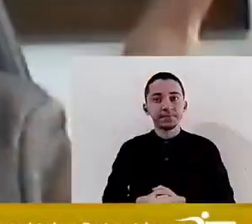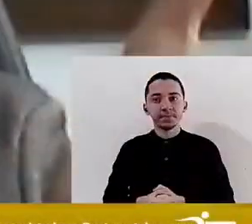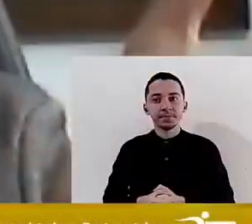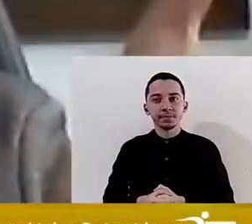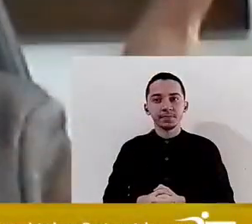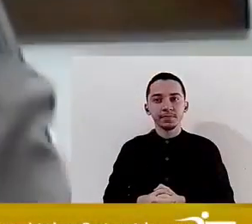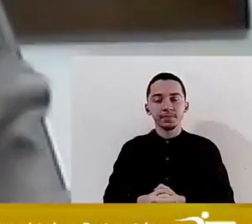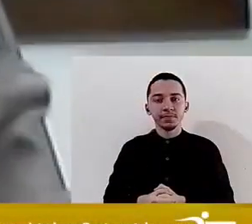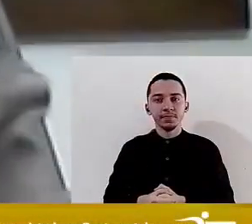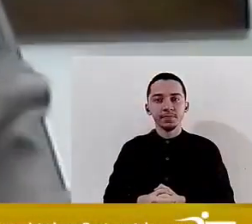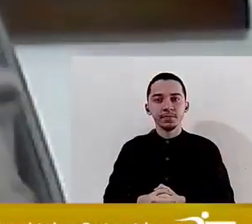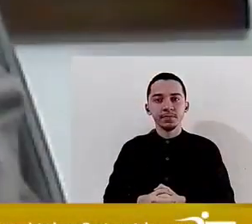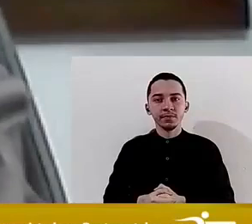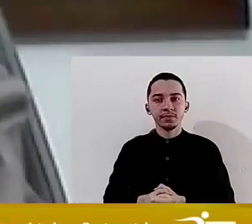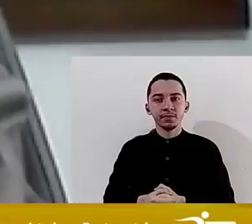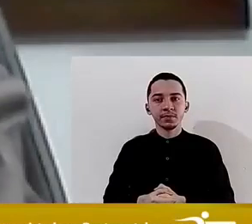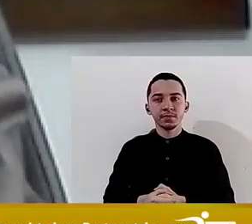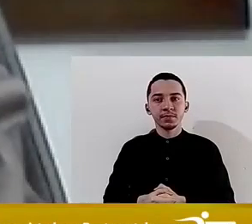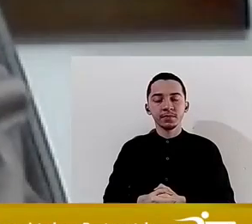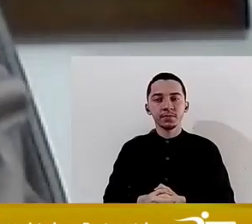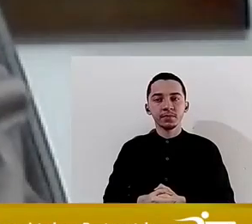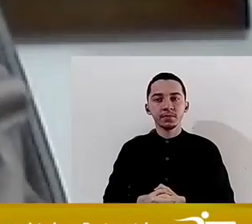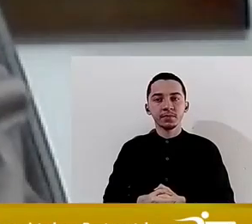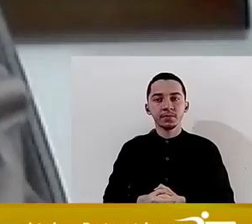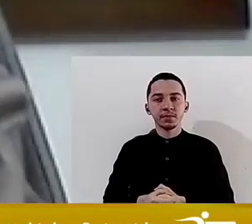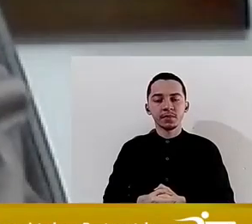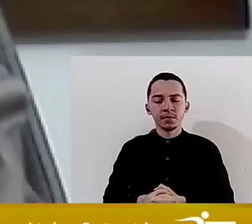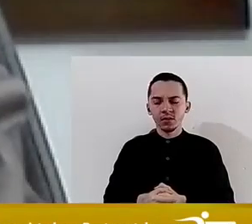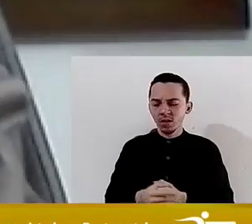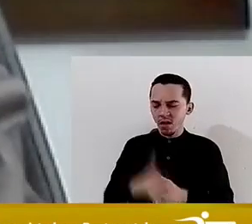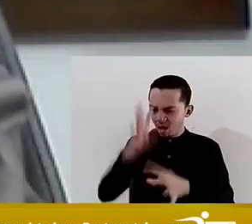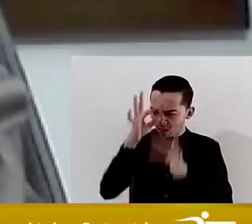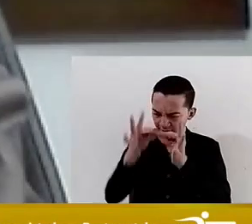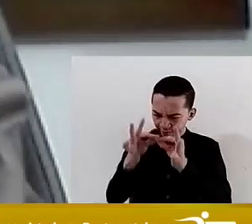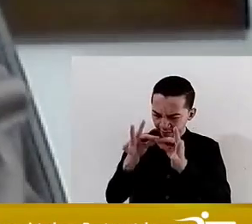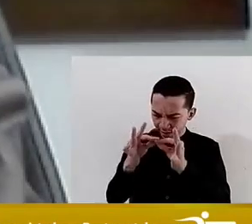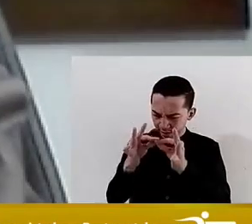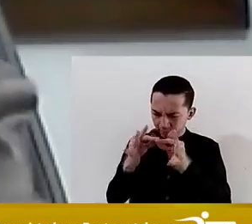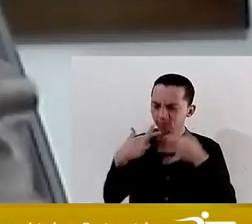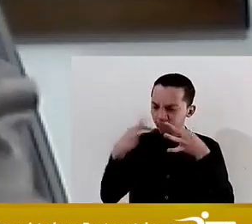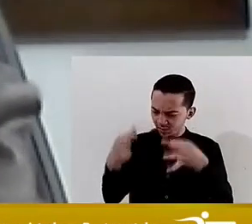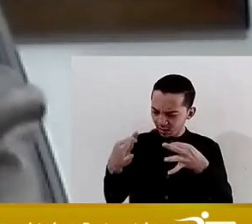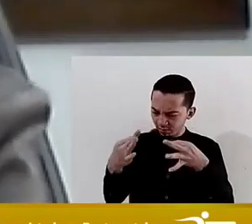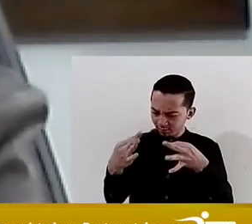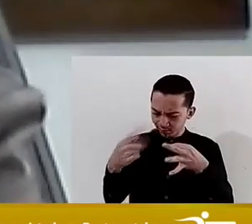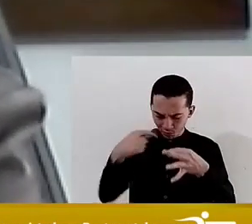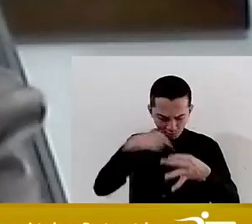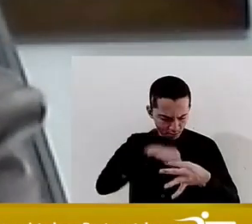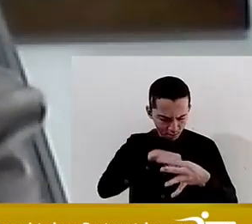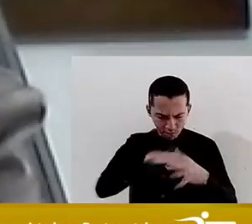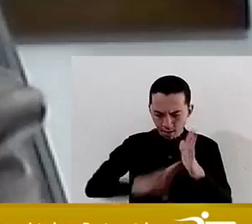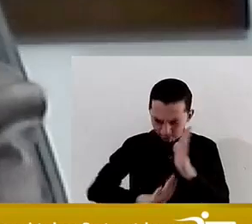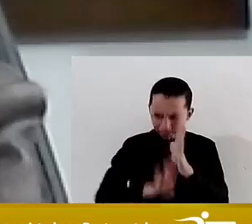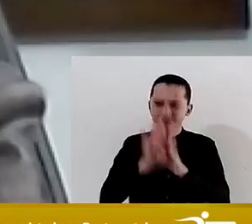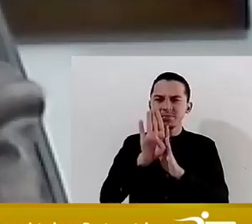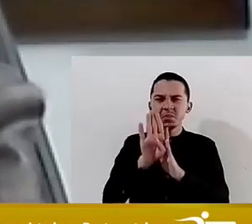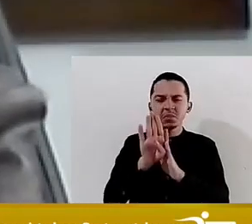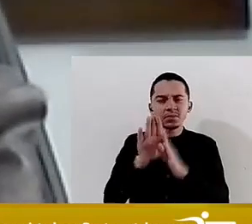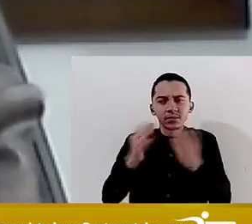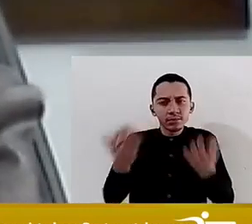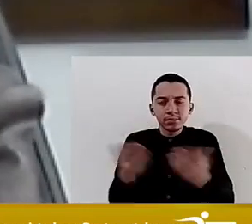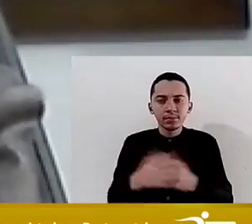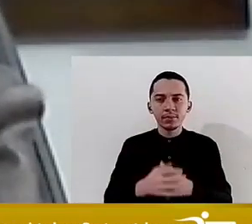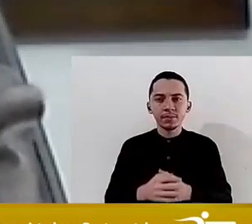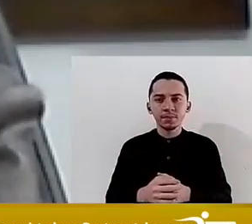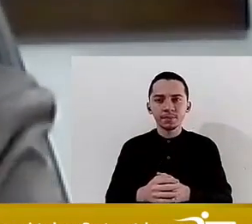para que prospere una fe no fingida, una fe fuerte, una fe próspera, una fe que